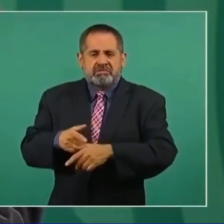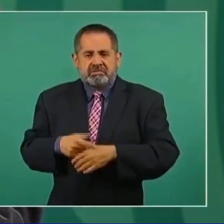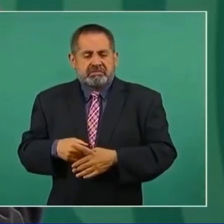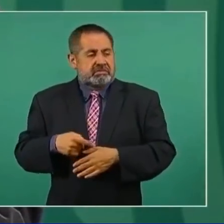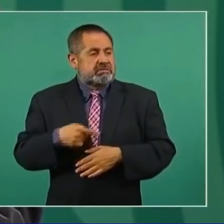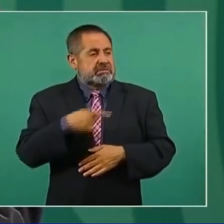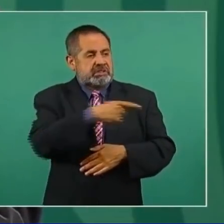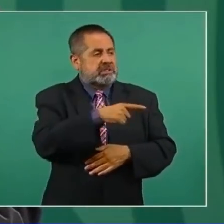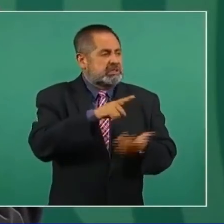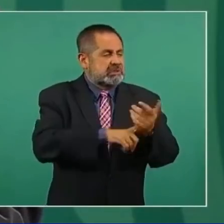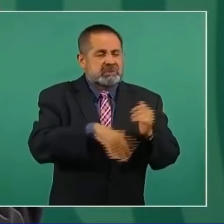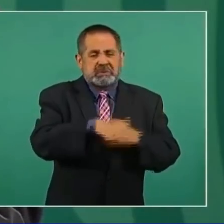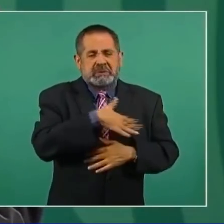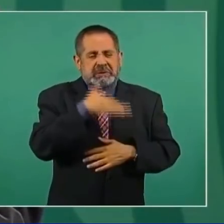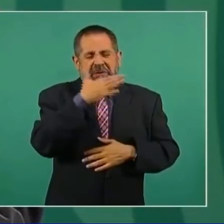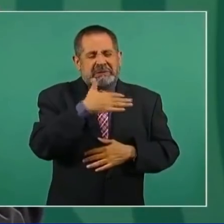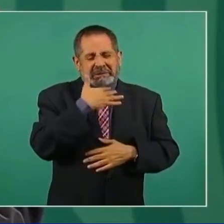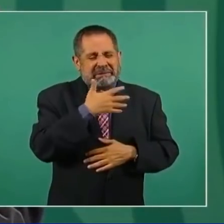oficiosa y corrupta.